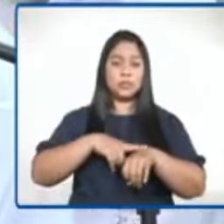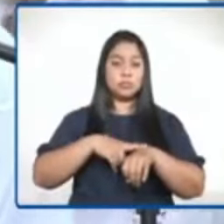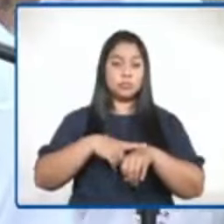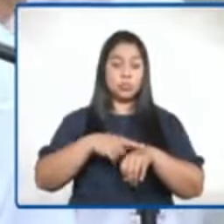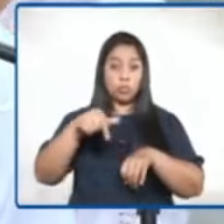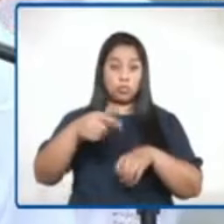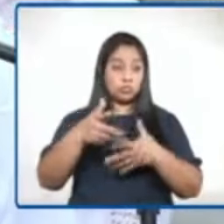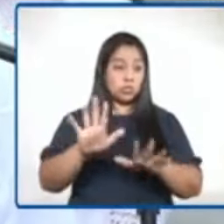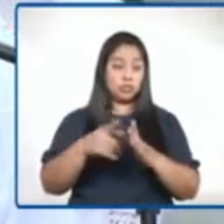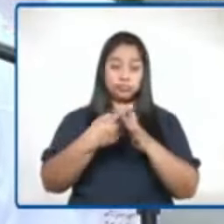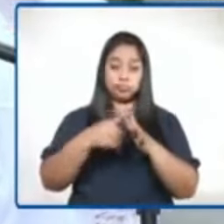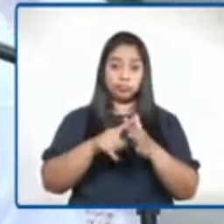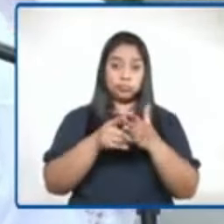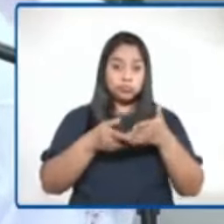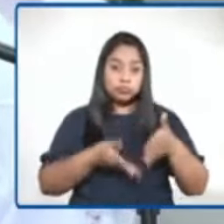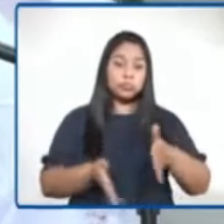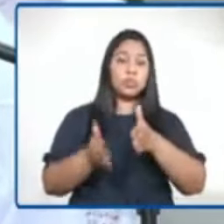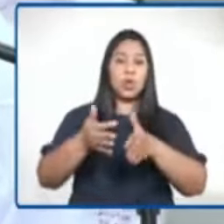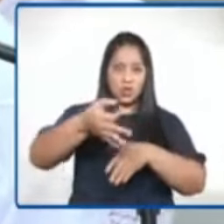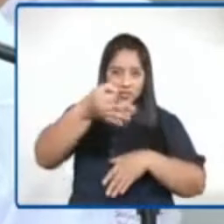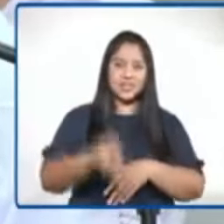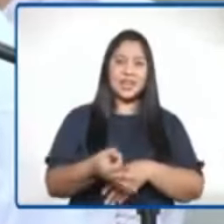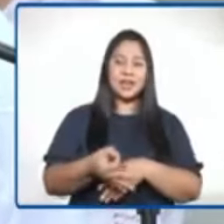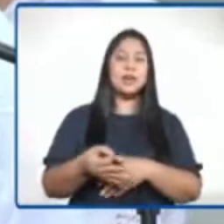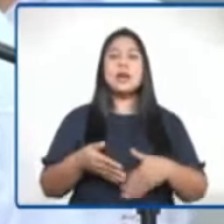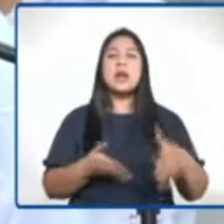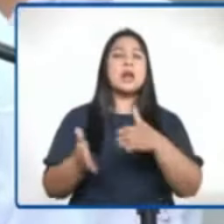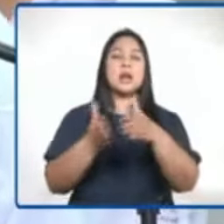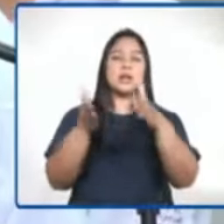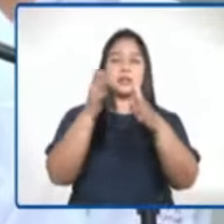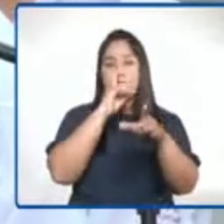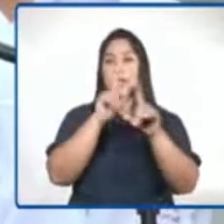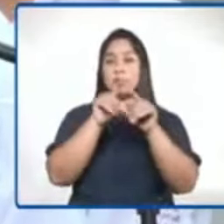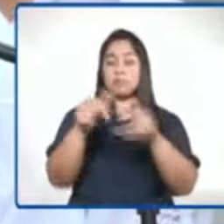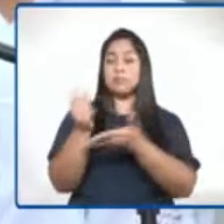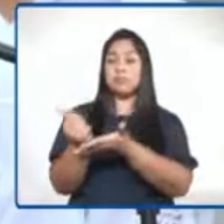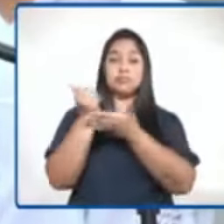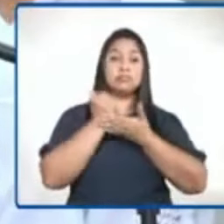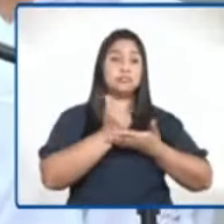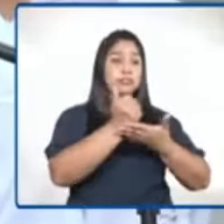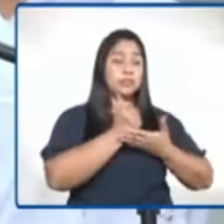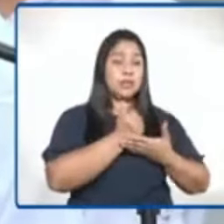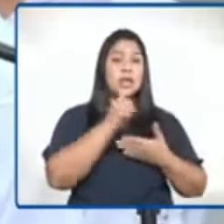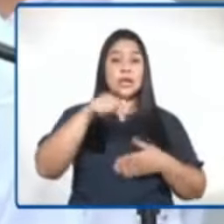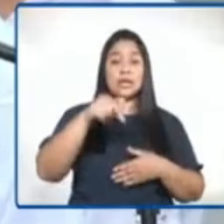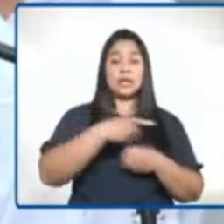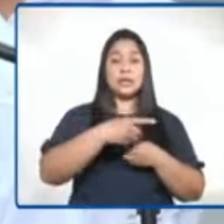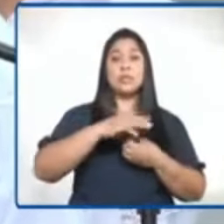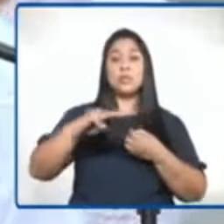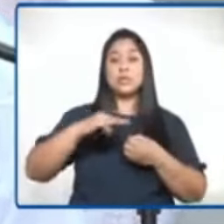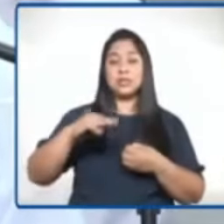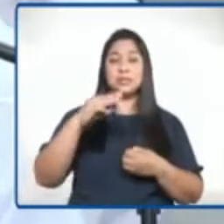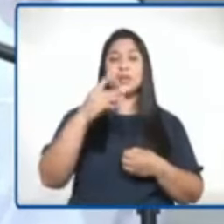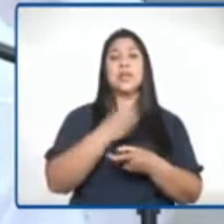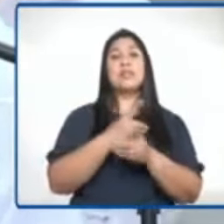y oficialmente un tramo carretero que nos viene a beneficiar a Siquinalá, La